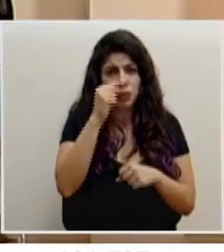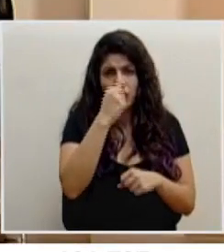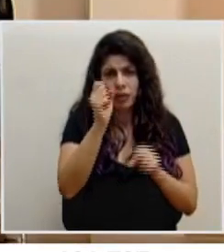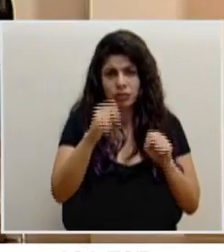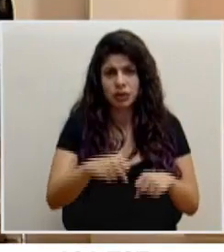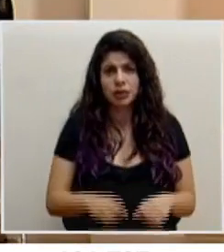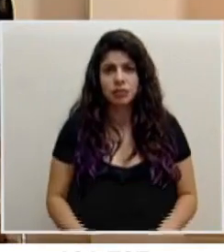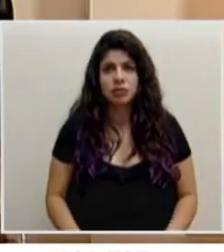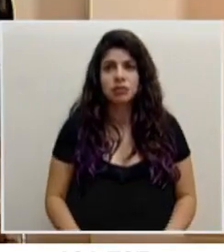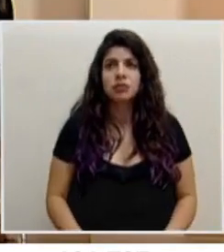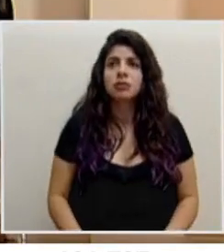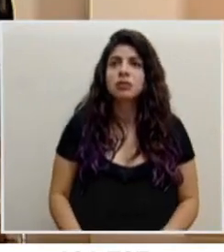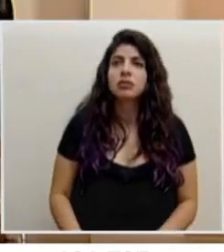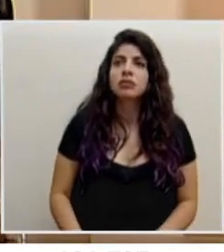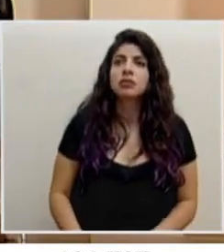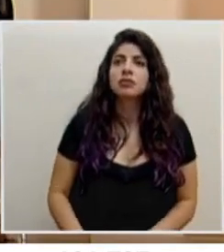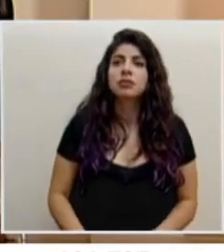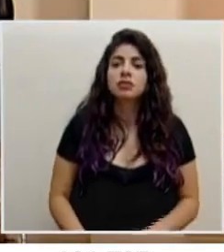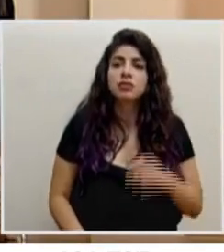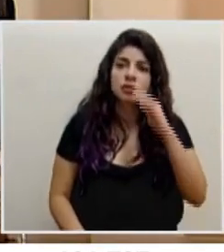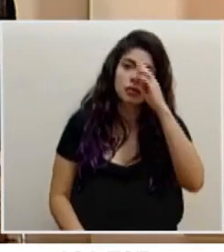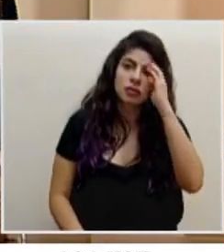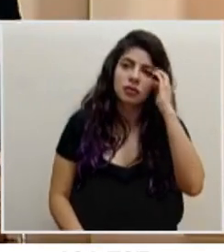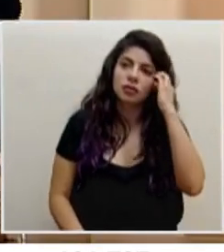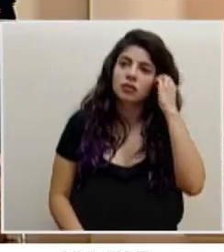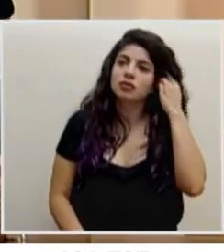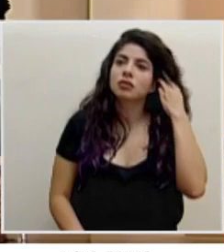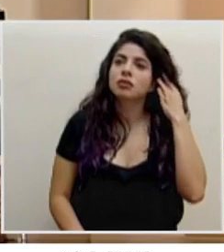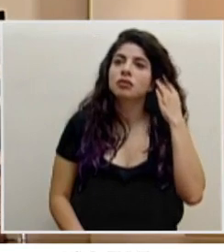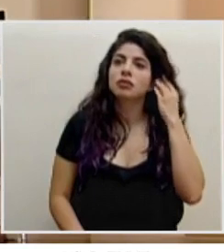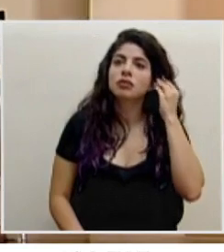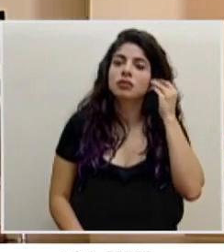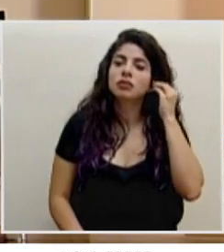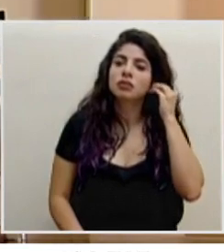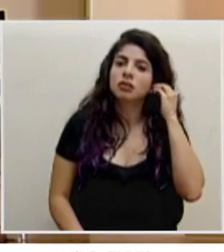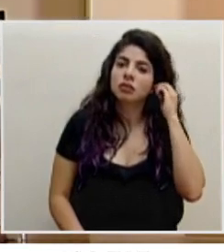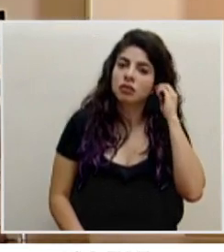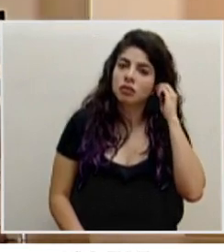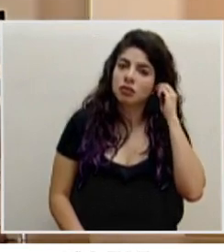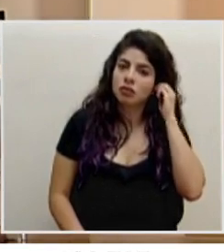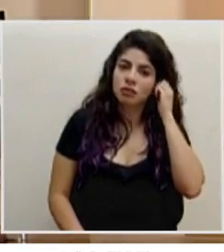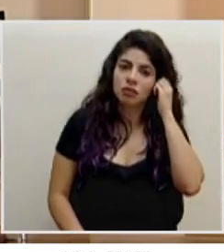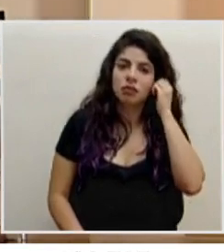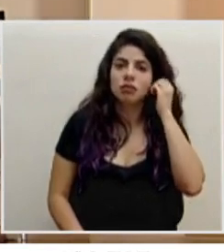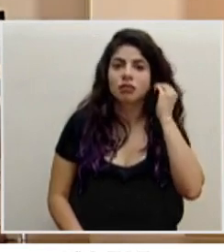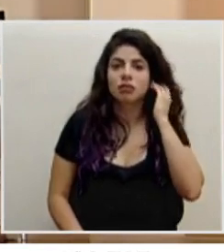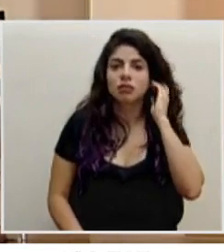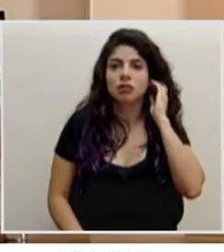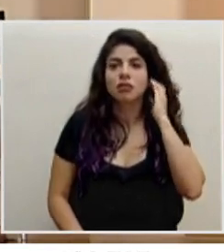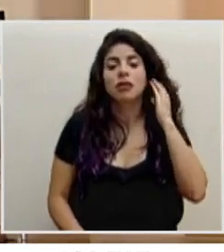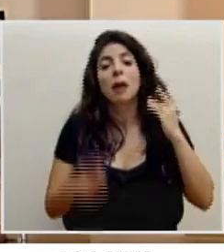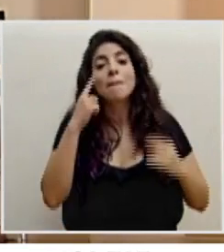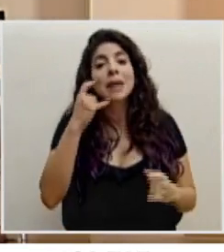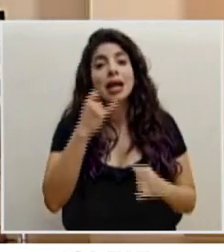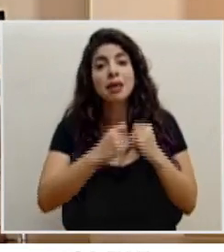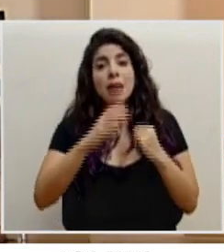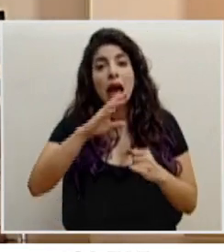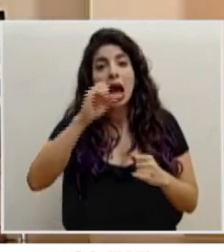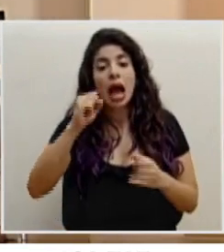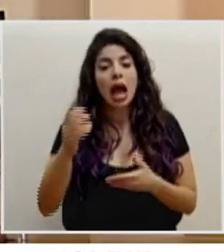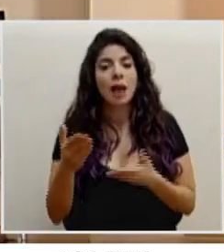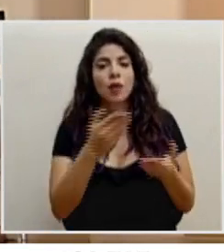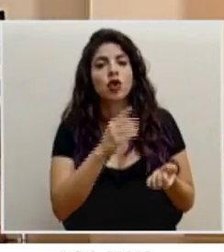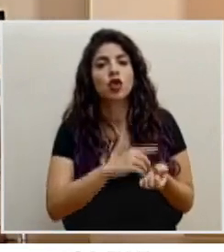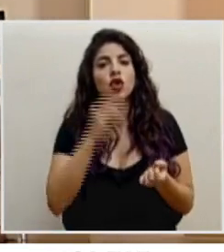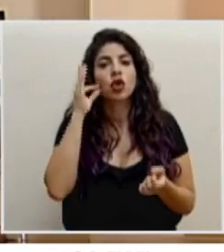Y tal vez Diana se pueda referir a los... Escuchemos primero a la doctora Paniagua para finalizar con los temas caja y posteriormente